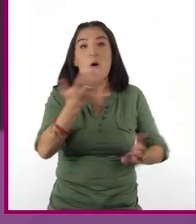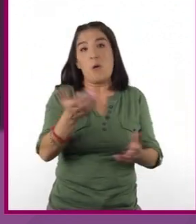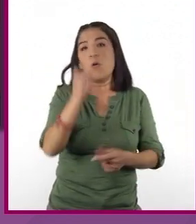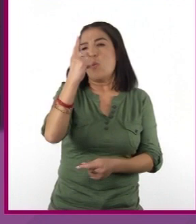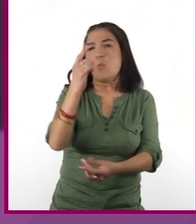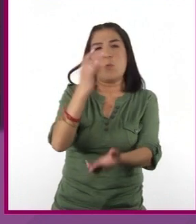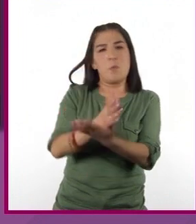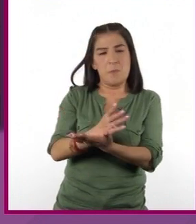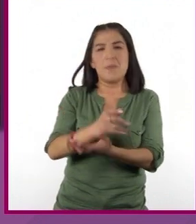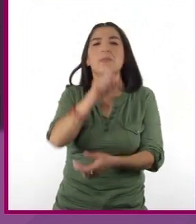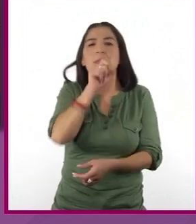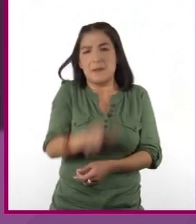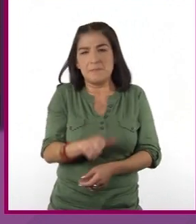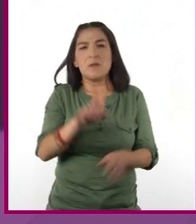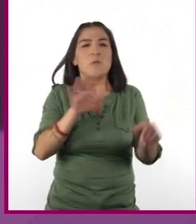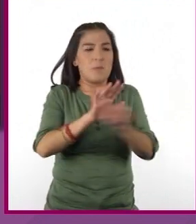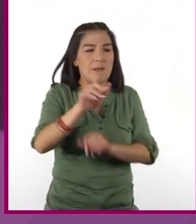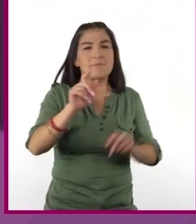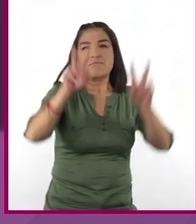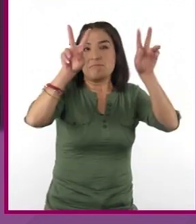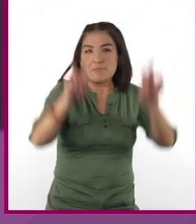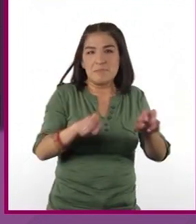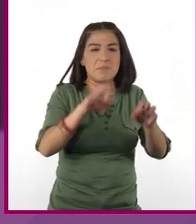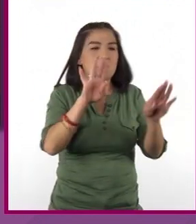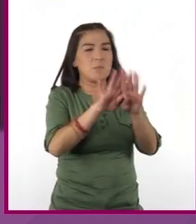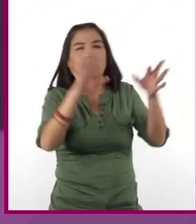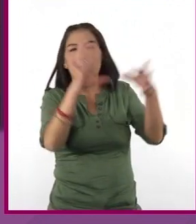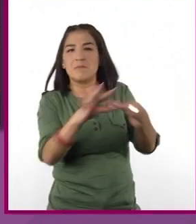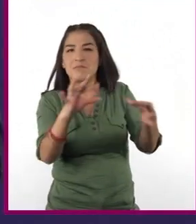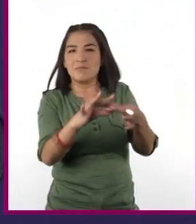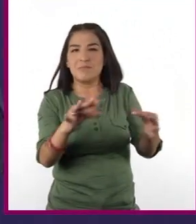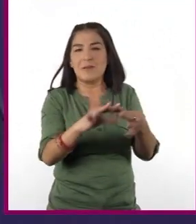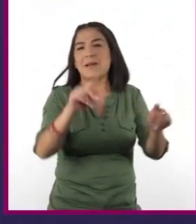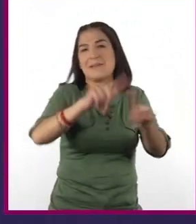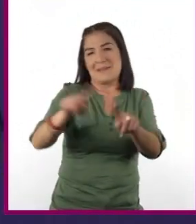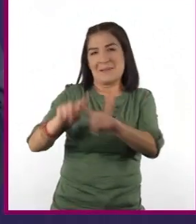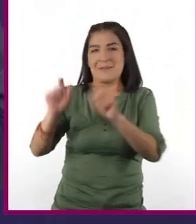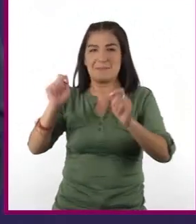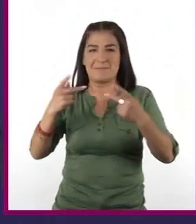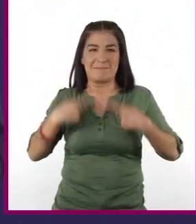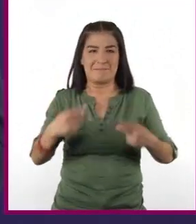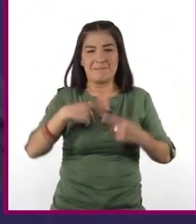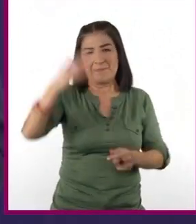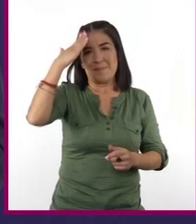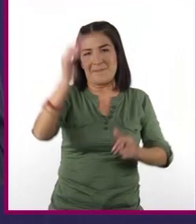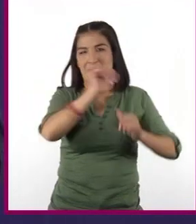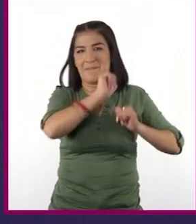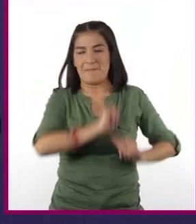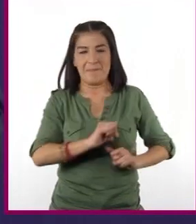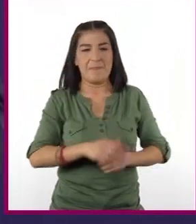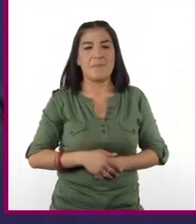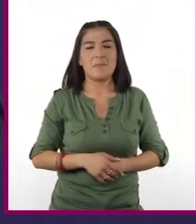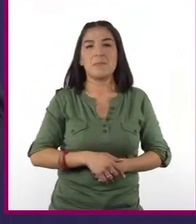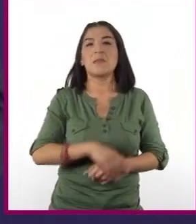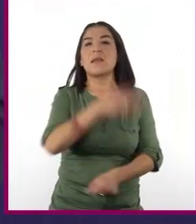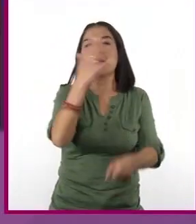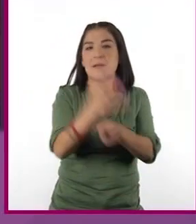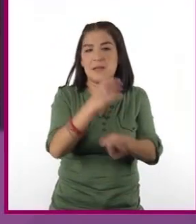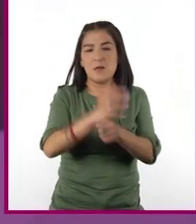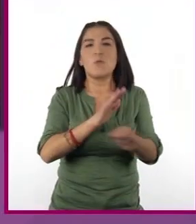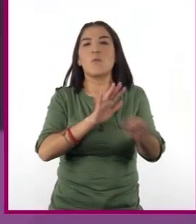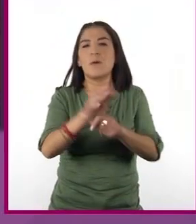como del tratamiento de un tema por distintos autores. Quinta característica: el tipo de